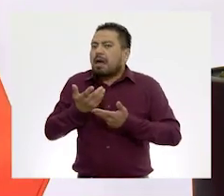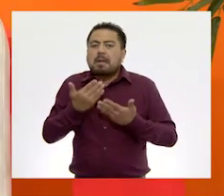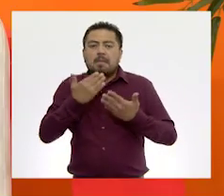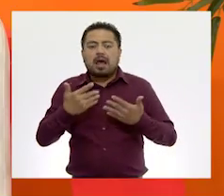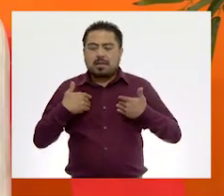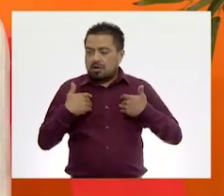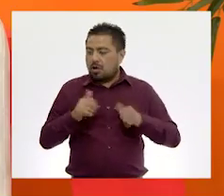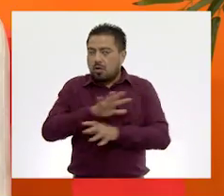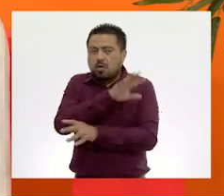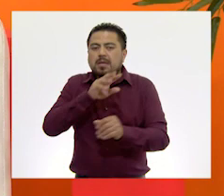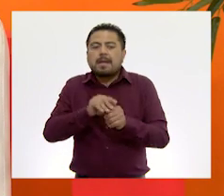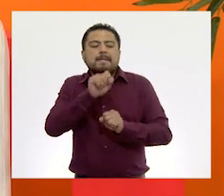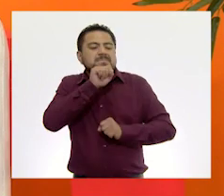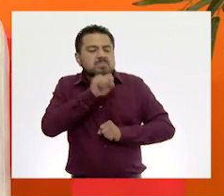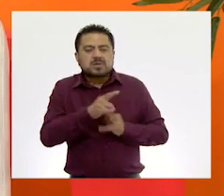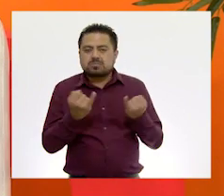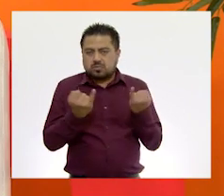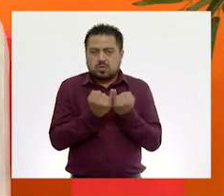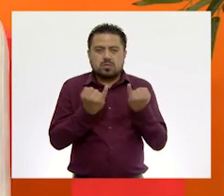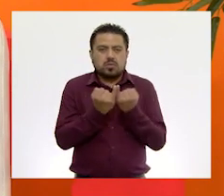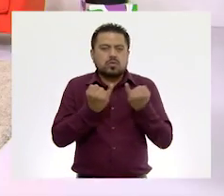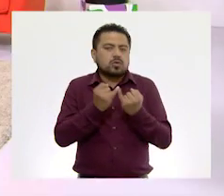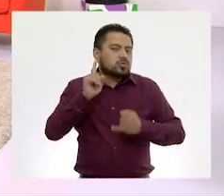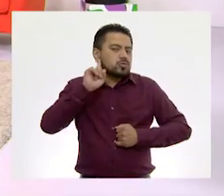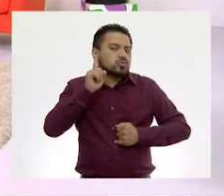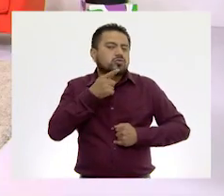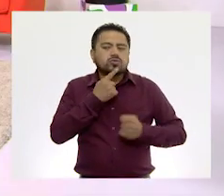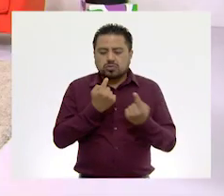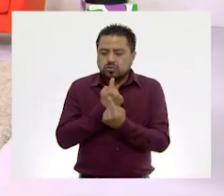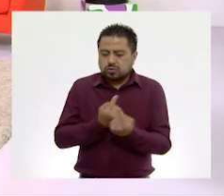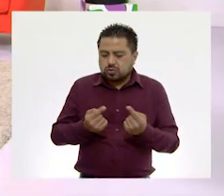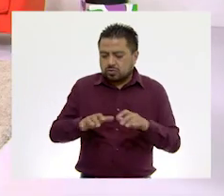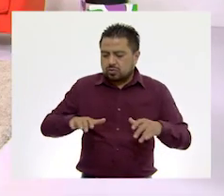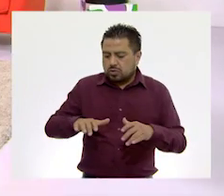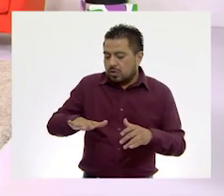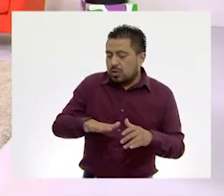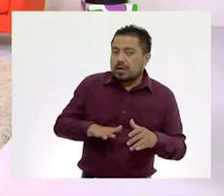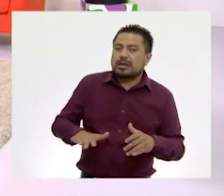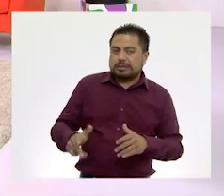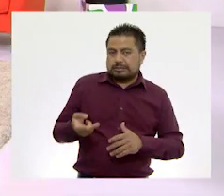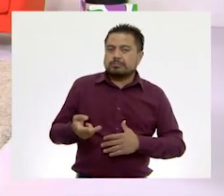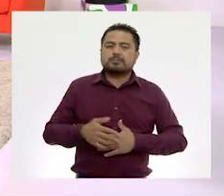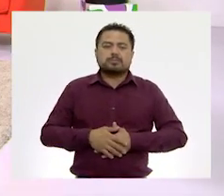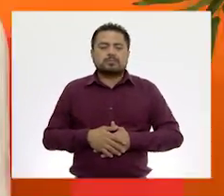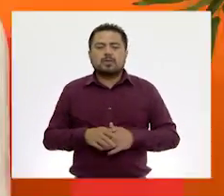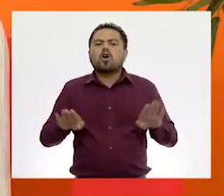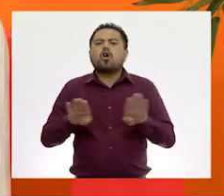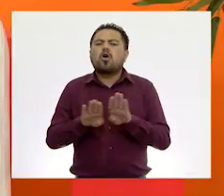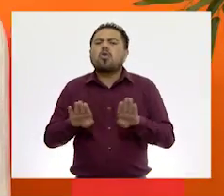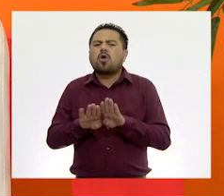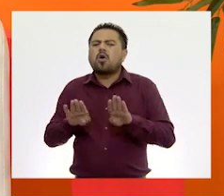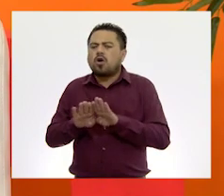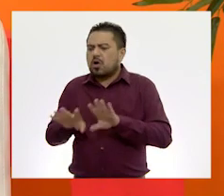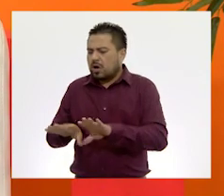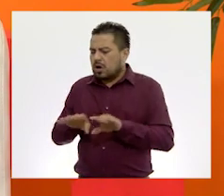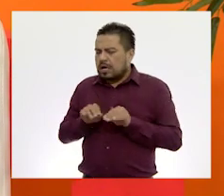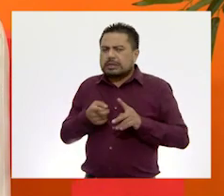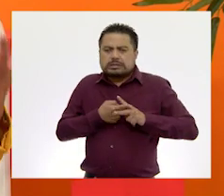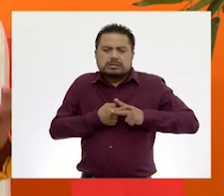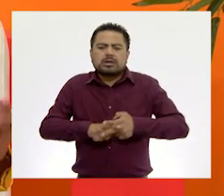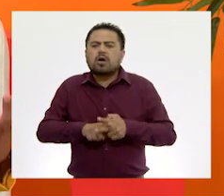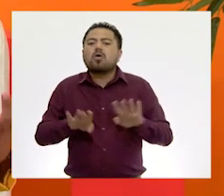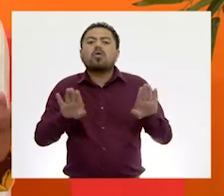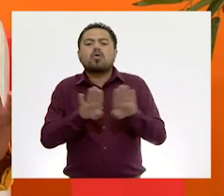entiende todo. Lo mismo sucede para los niños sordos. ¿Y cómo lo adquieren? ¿Cómo lo empiezan a adquirir?